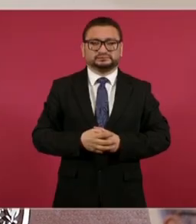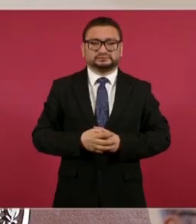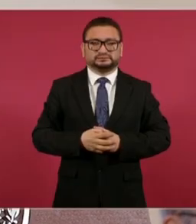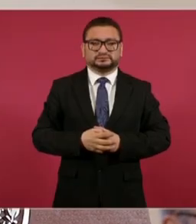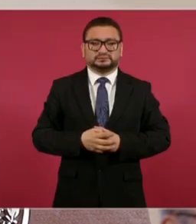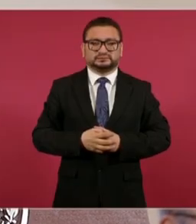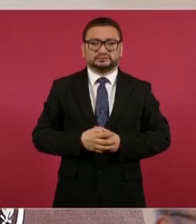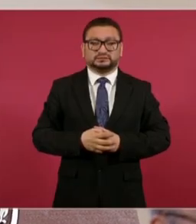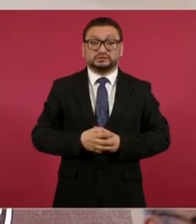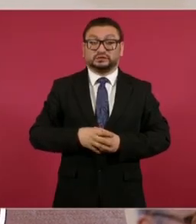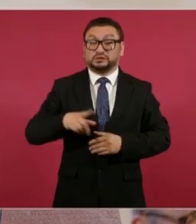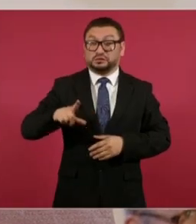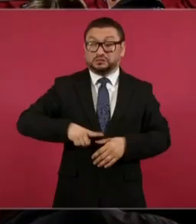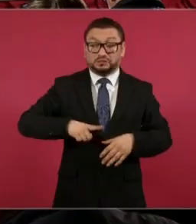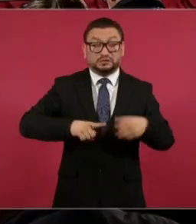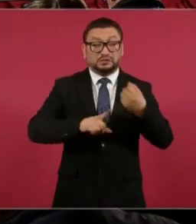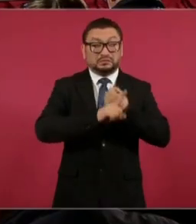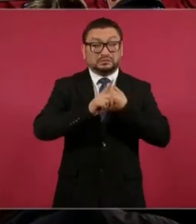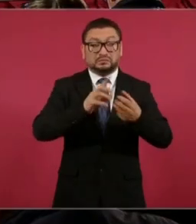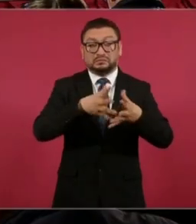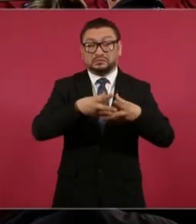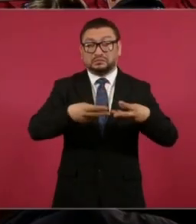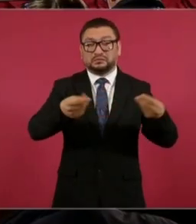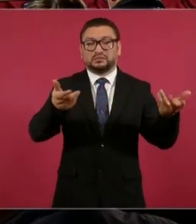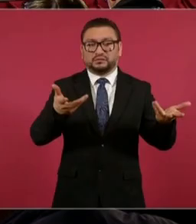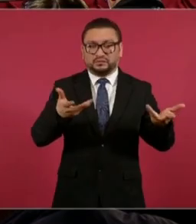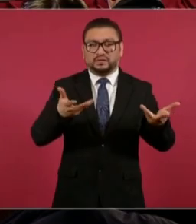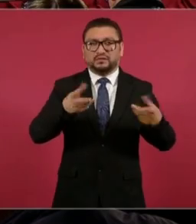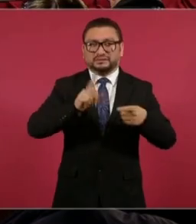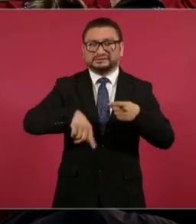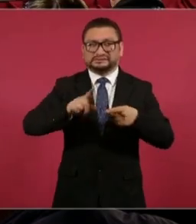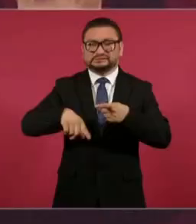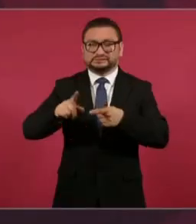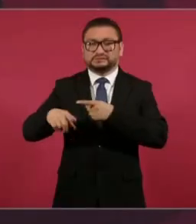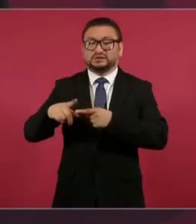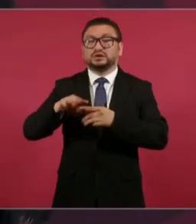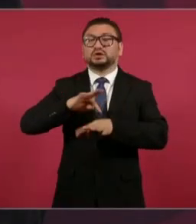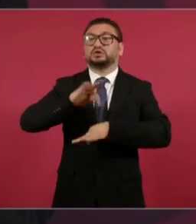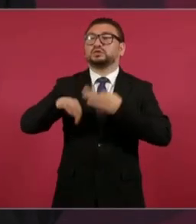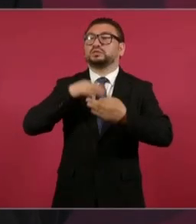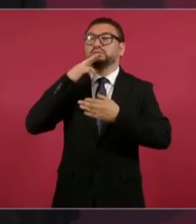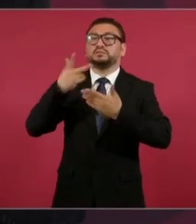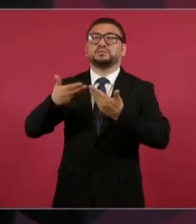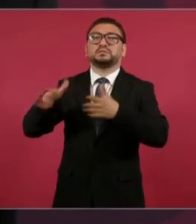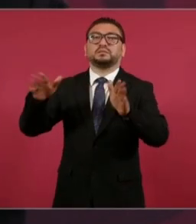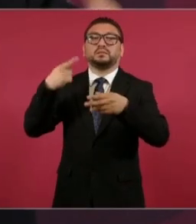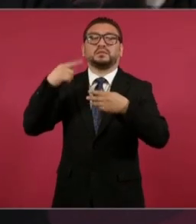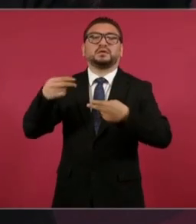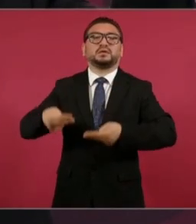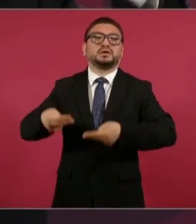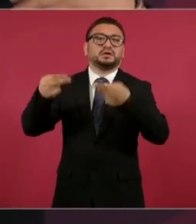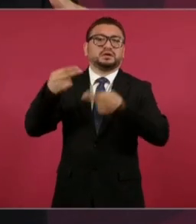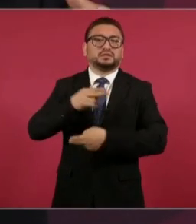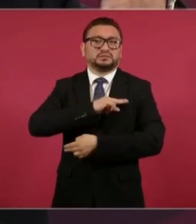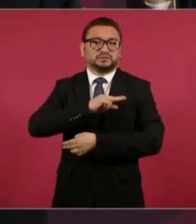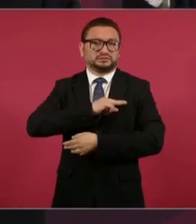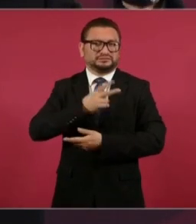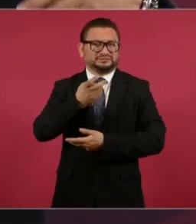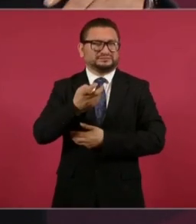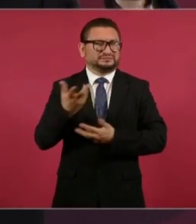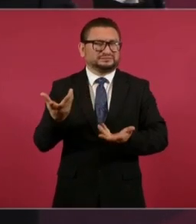que se diluye el estado vamos a dejar todo al mercado Pues eso